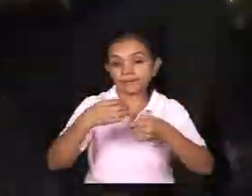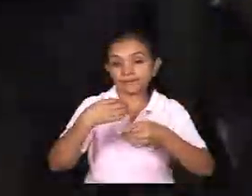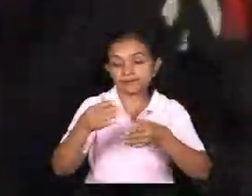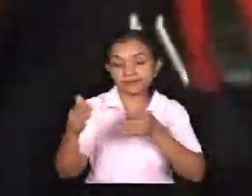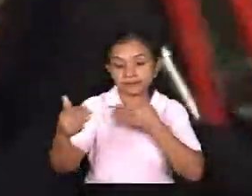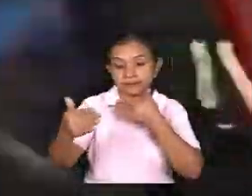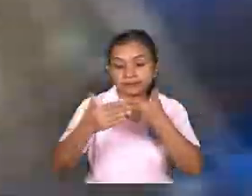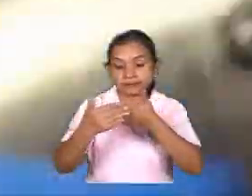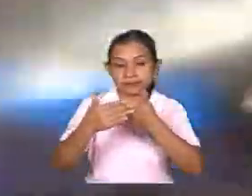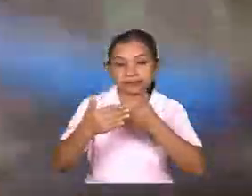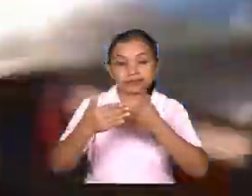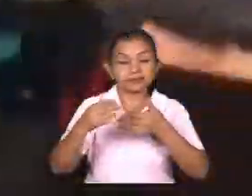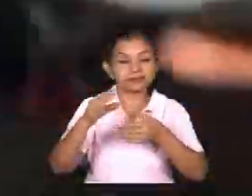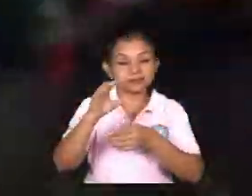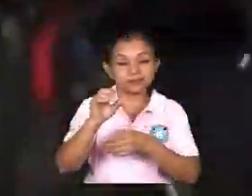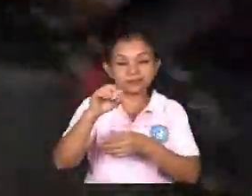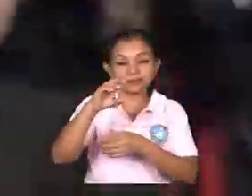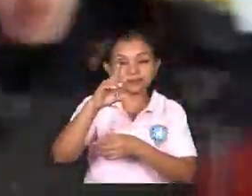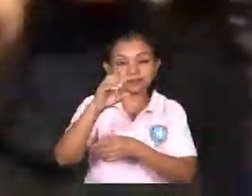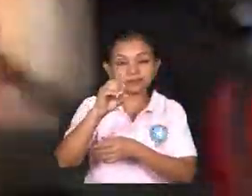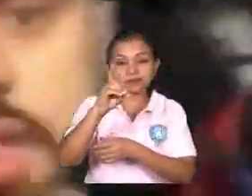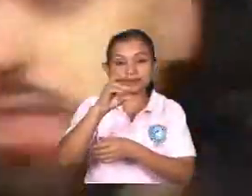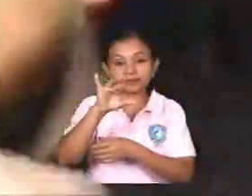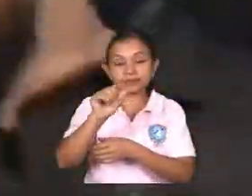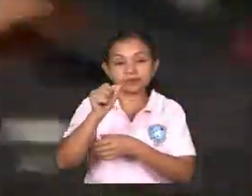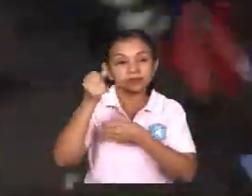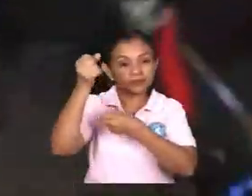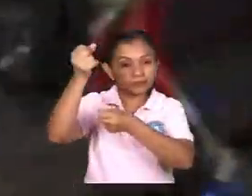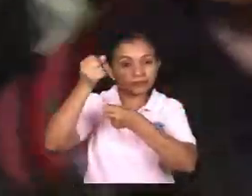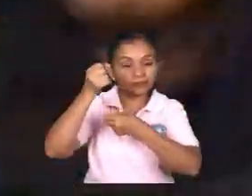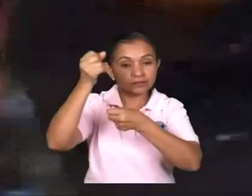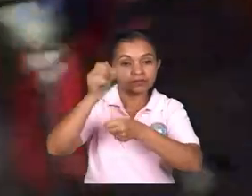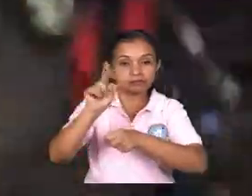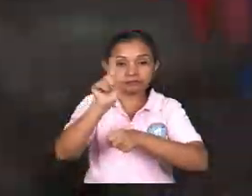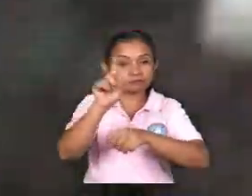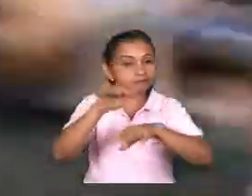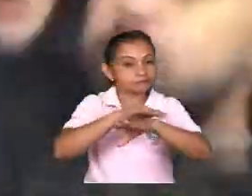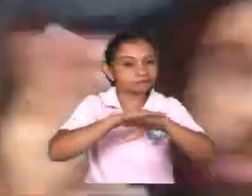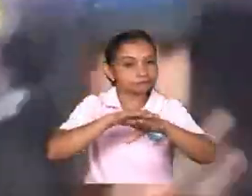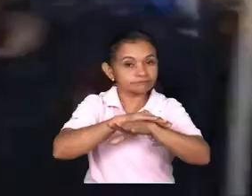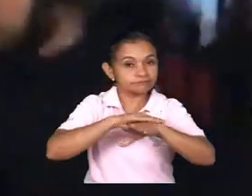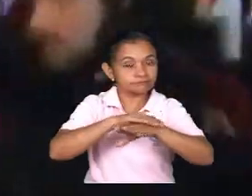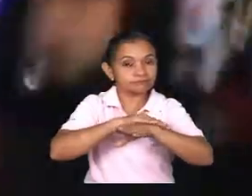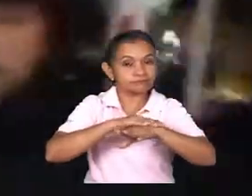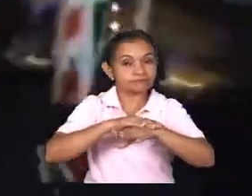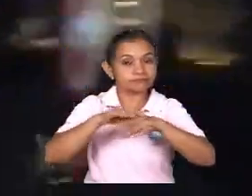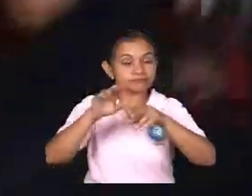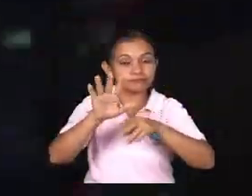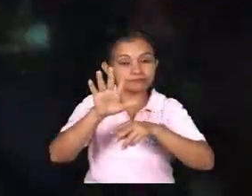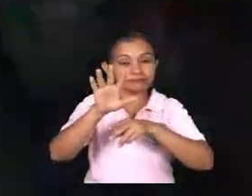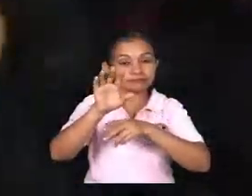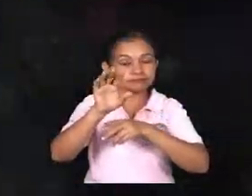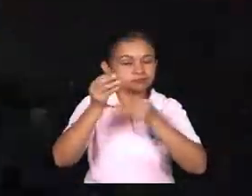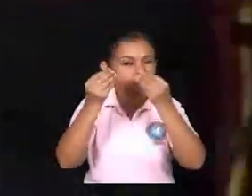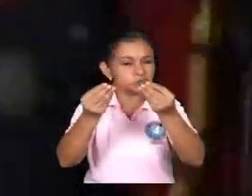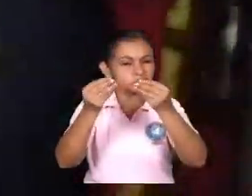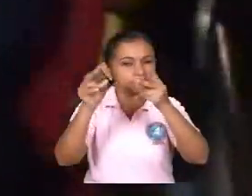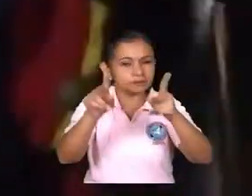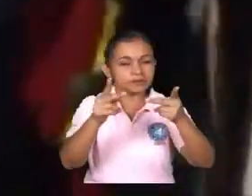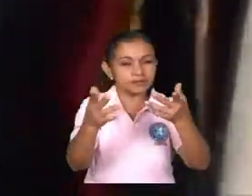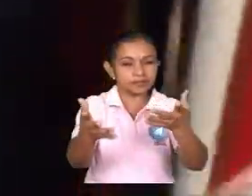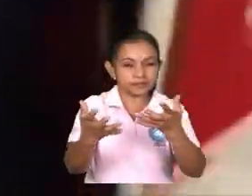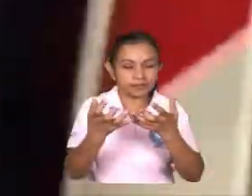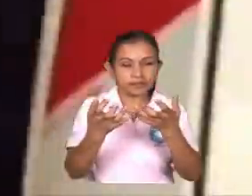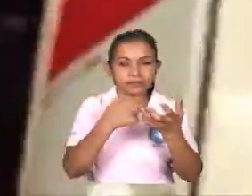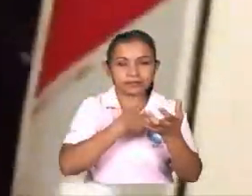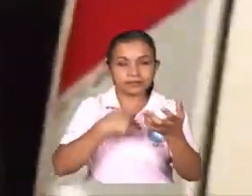proximidades de la Plaza de la Concordia, cuando participaba en un acto no autorizado en el que una cincuentena de personas querían